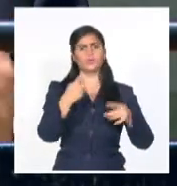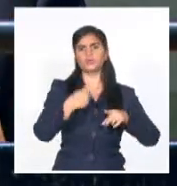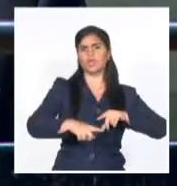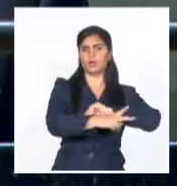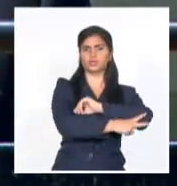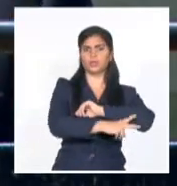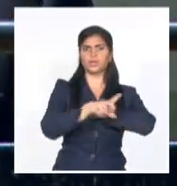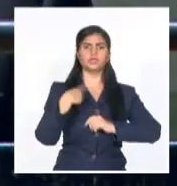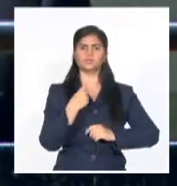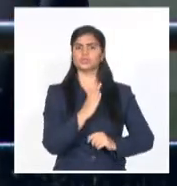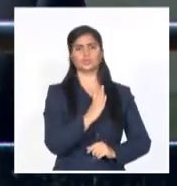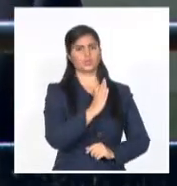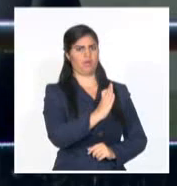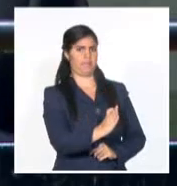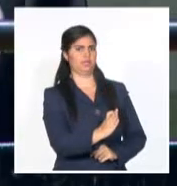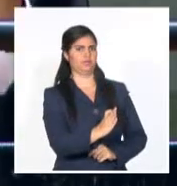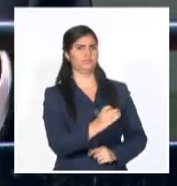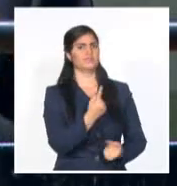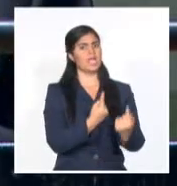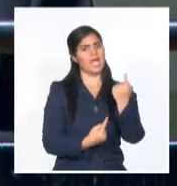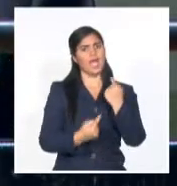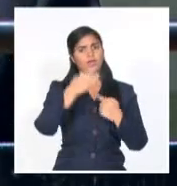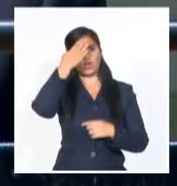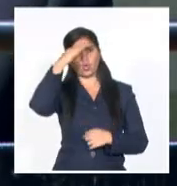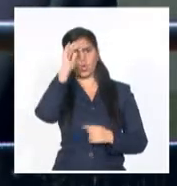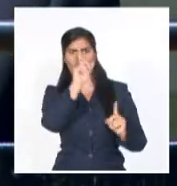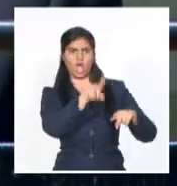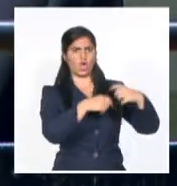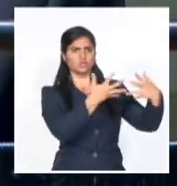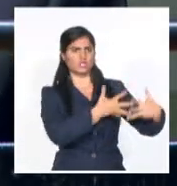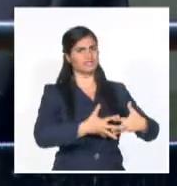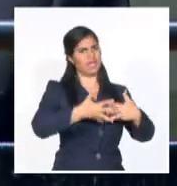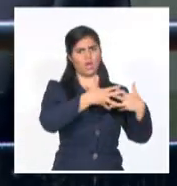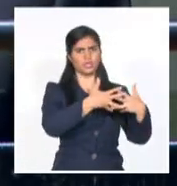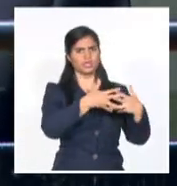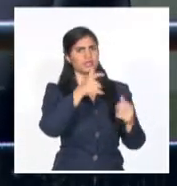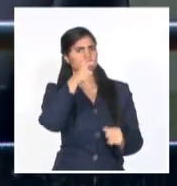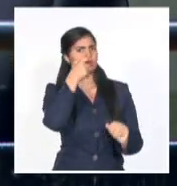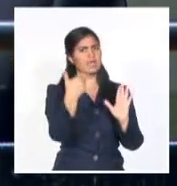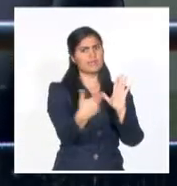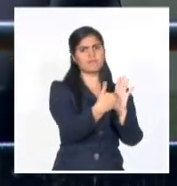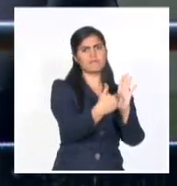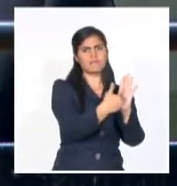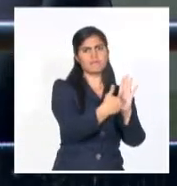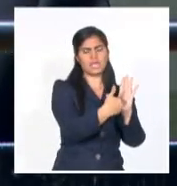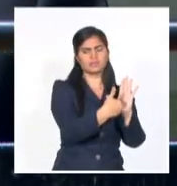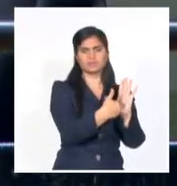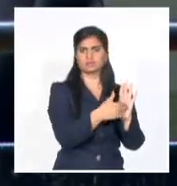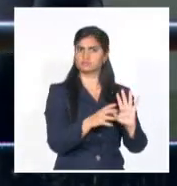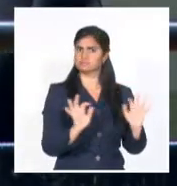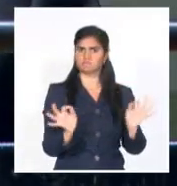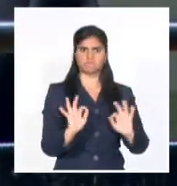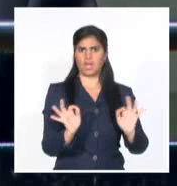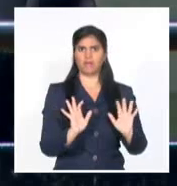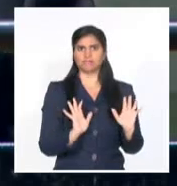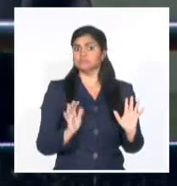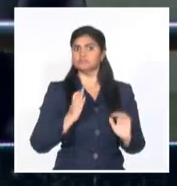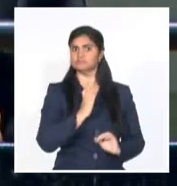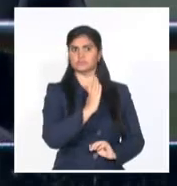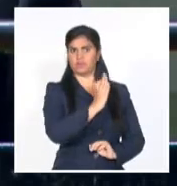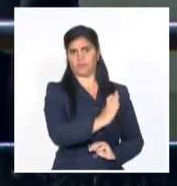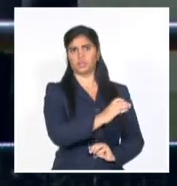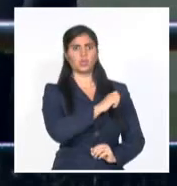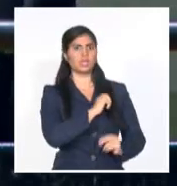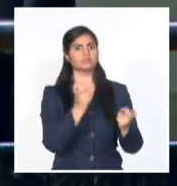lacere sus derechos soberanos, interfiera en sus asuntos internos o que afecte el bienestar